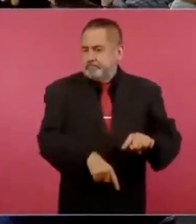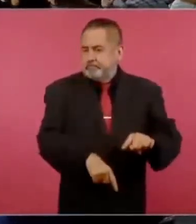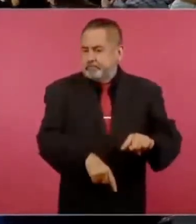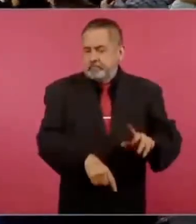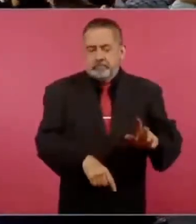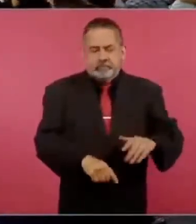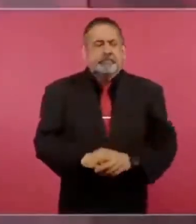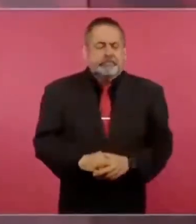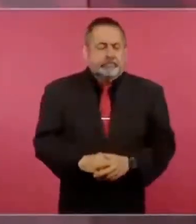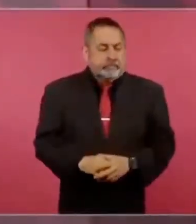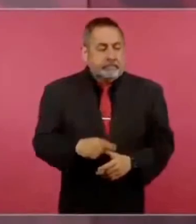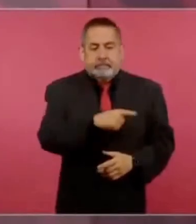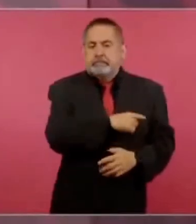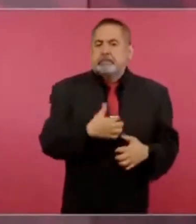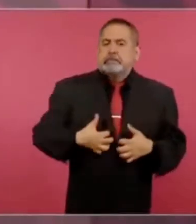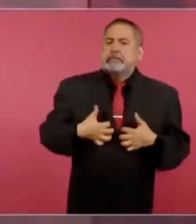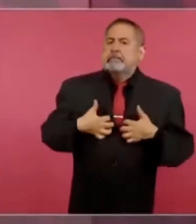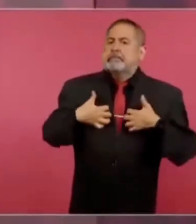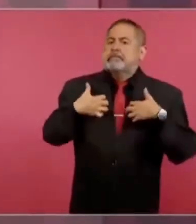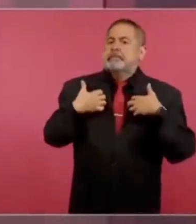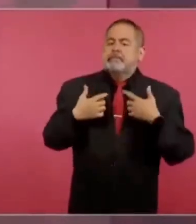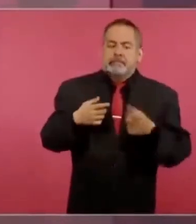Yo a eso atribuyo